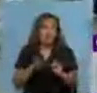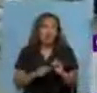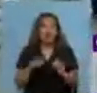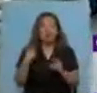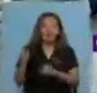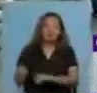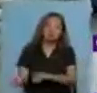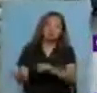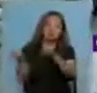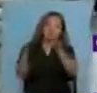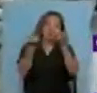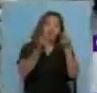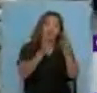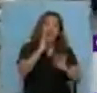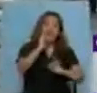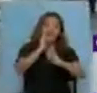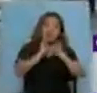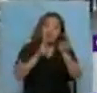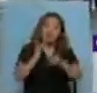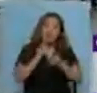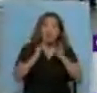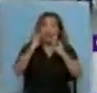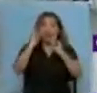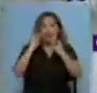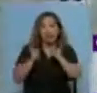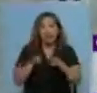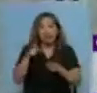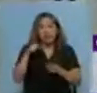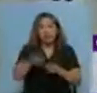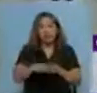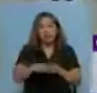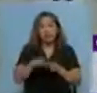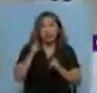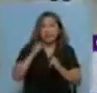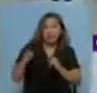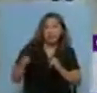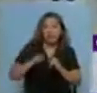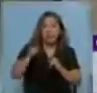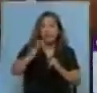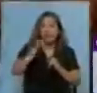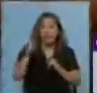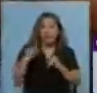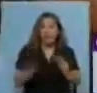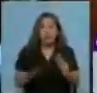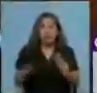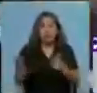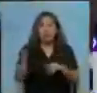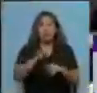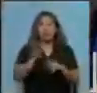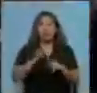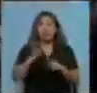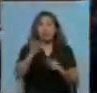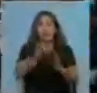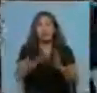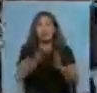recibido. También hemos tenido que hacer gestiones para que no descuenten.